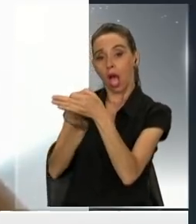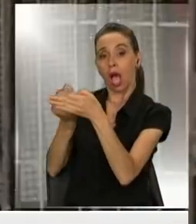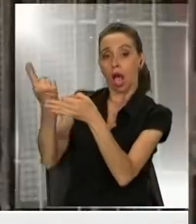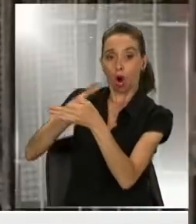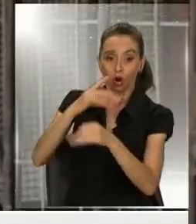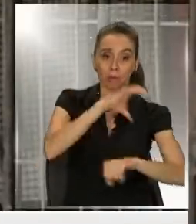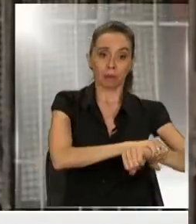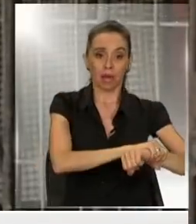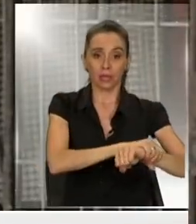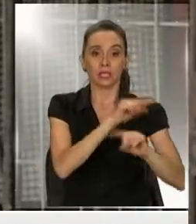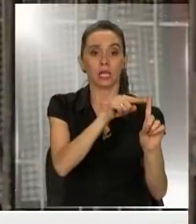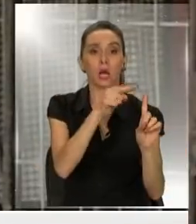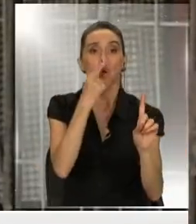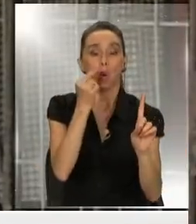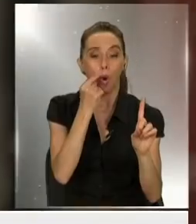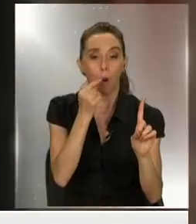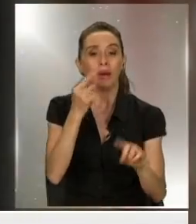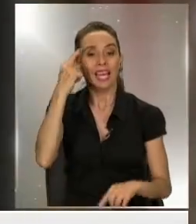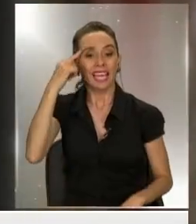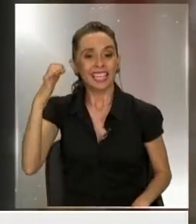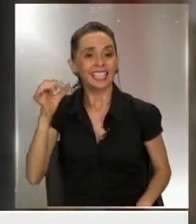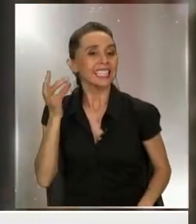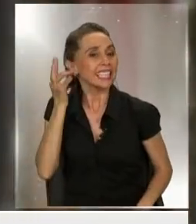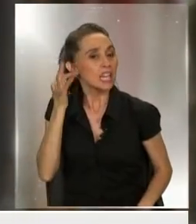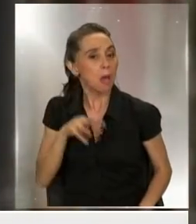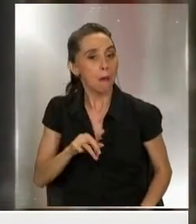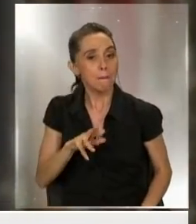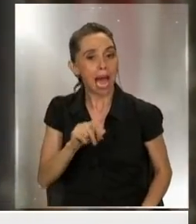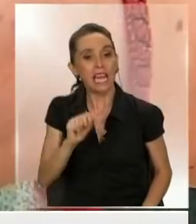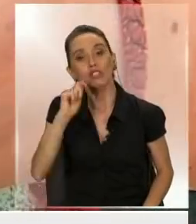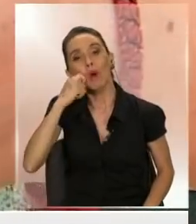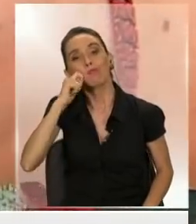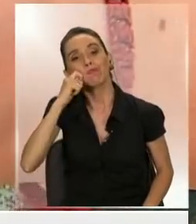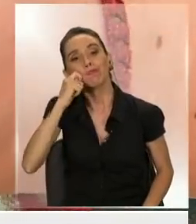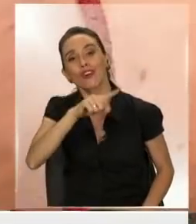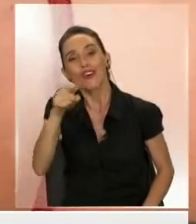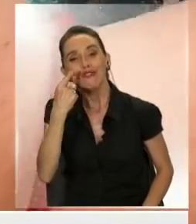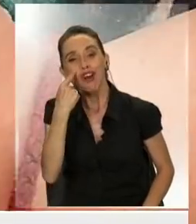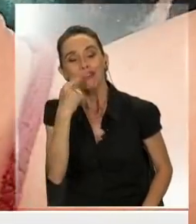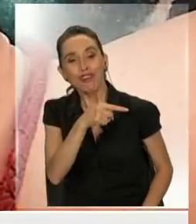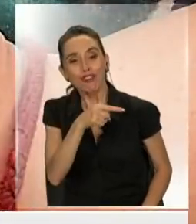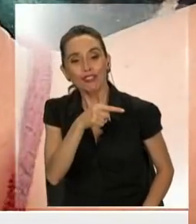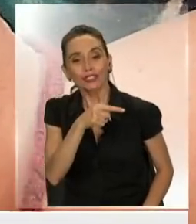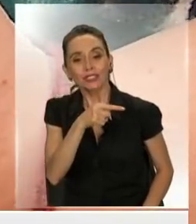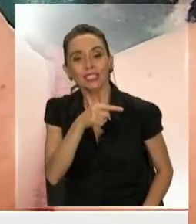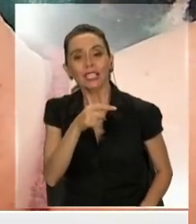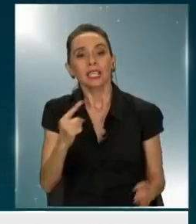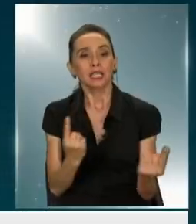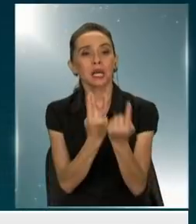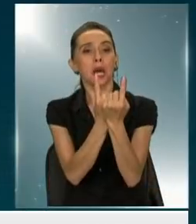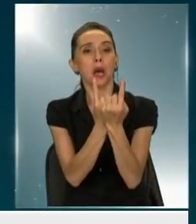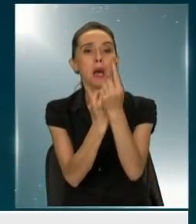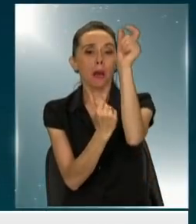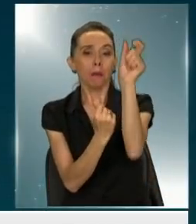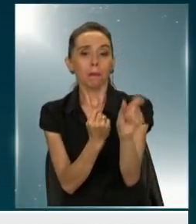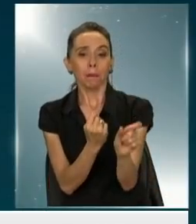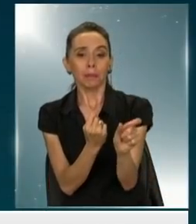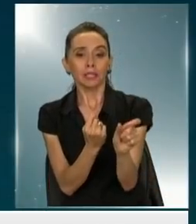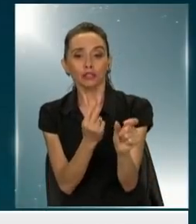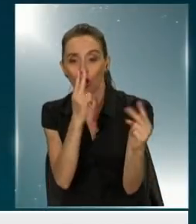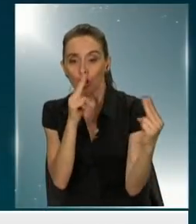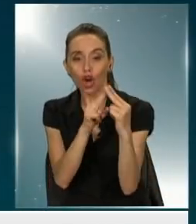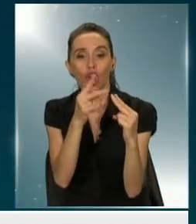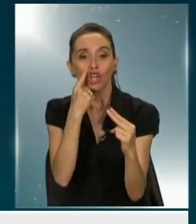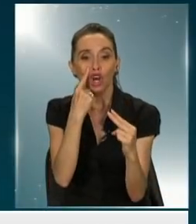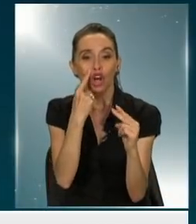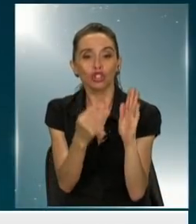contra. En un principio se creyó que Marita, como la conocían sus cercanos, se había reunido con una persona que habría conocido